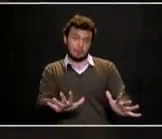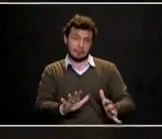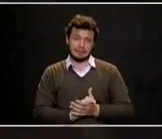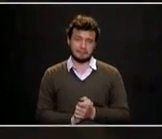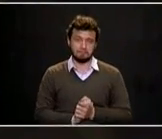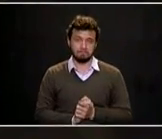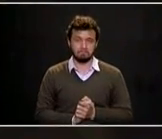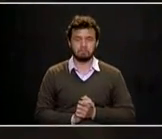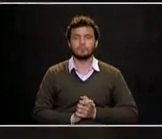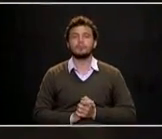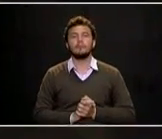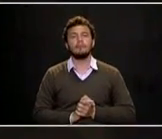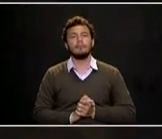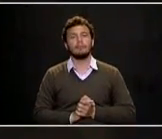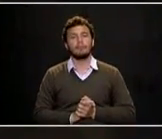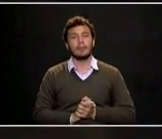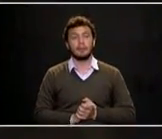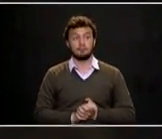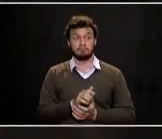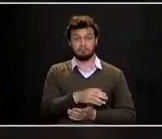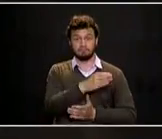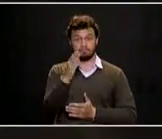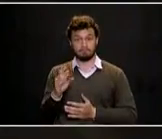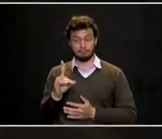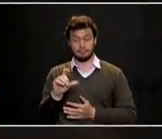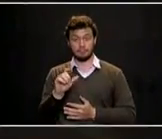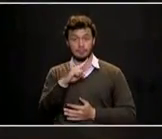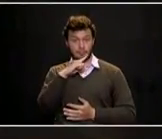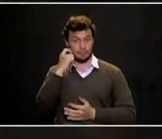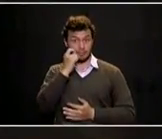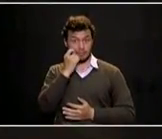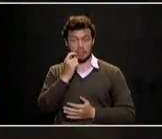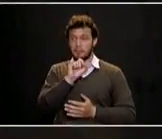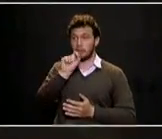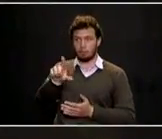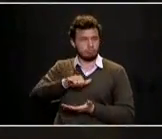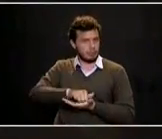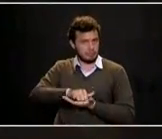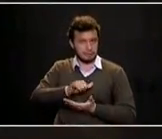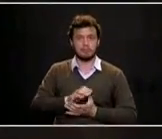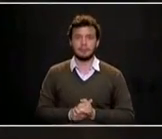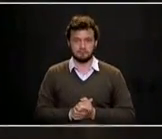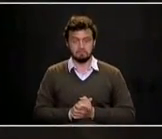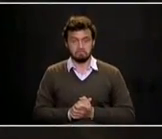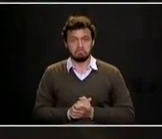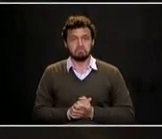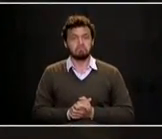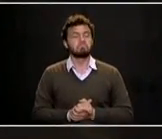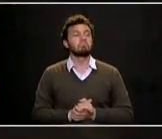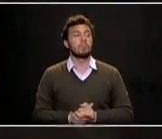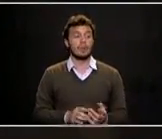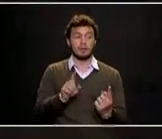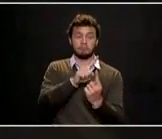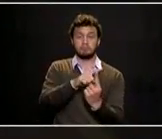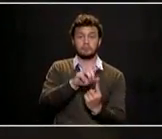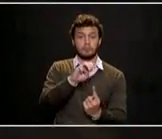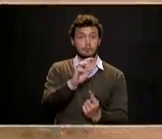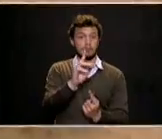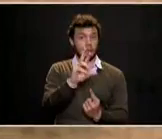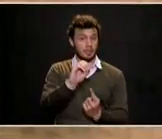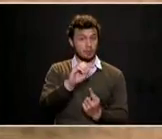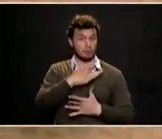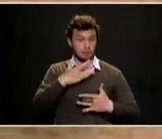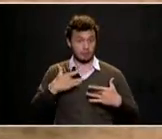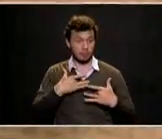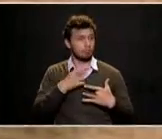Muy bien, la misma pregunta para el candidato Daniel Quintero. Bueno, a Metrosalud lo vamos a mantener 100% pública,